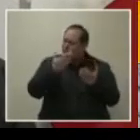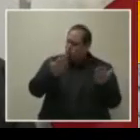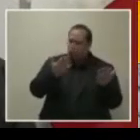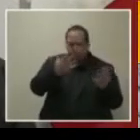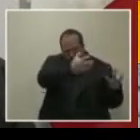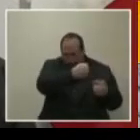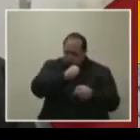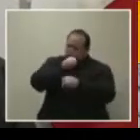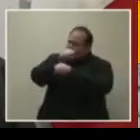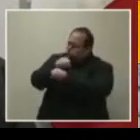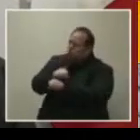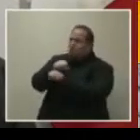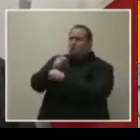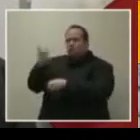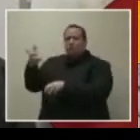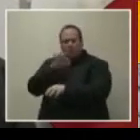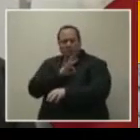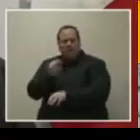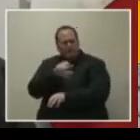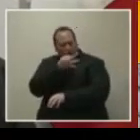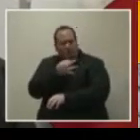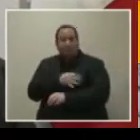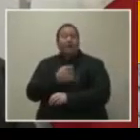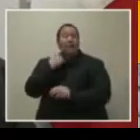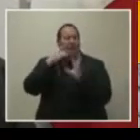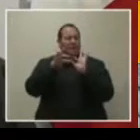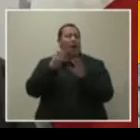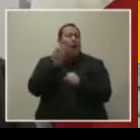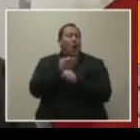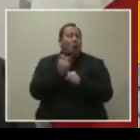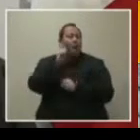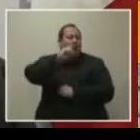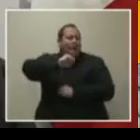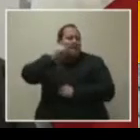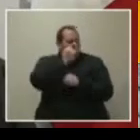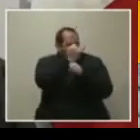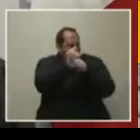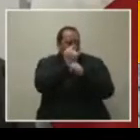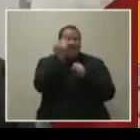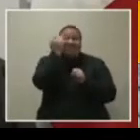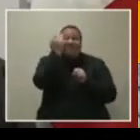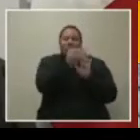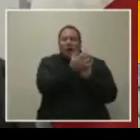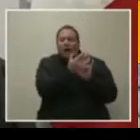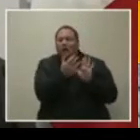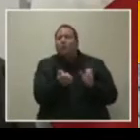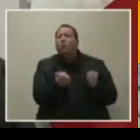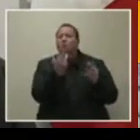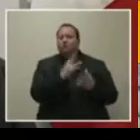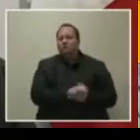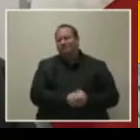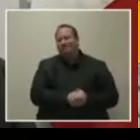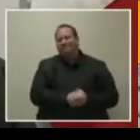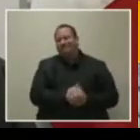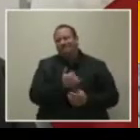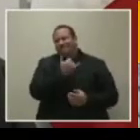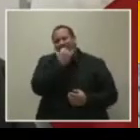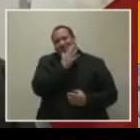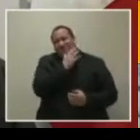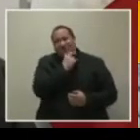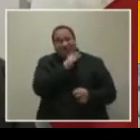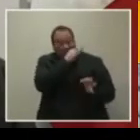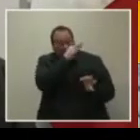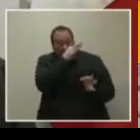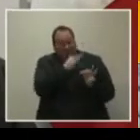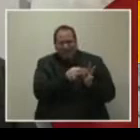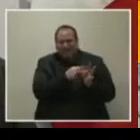ley lo más pronto posible. Si les hablo de una investigación profesional, hablarles de un tiempo cuantitativo sería un error y sería mentirles en la cara,